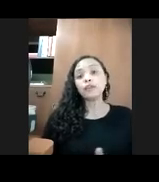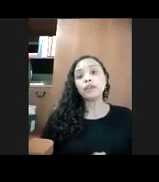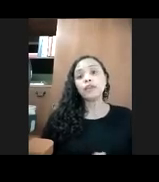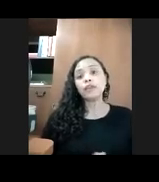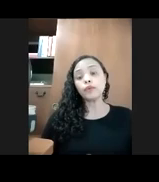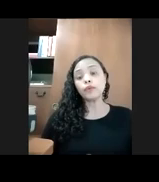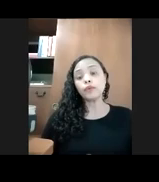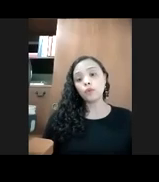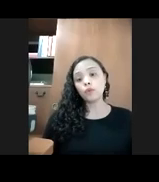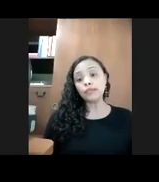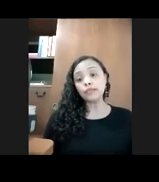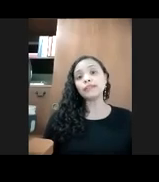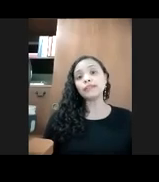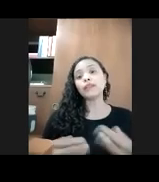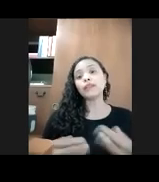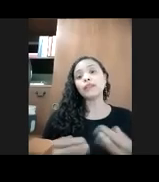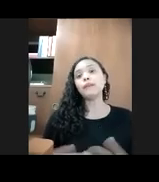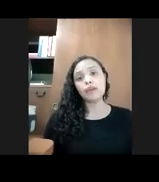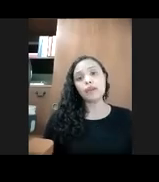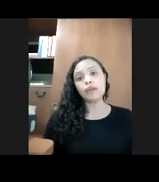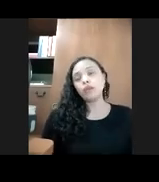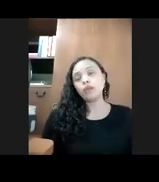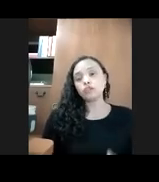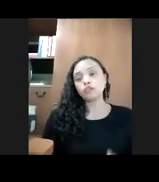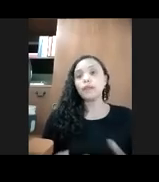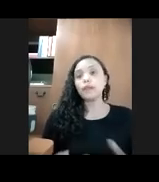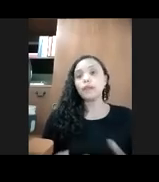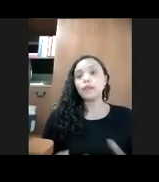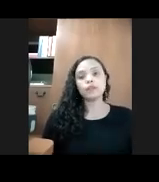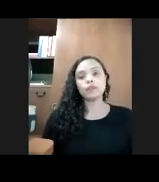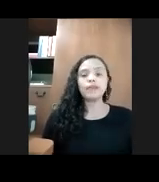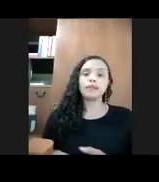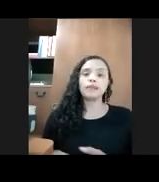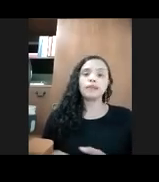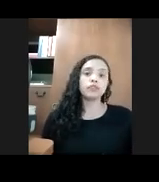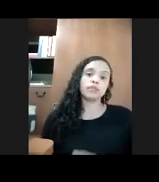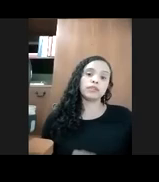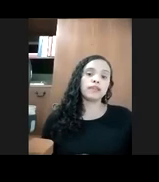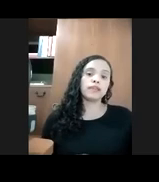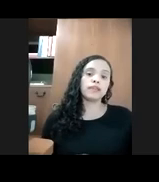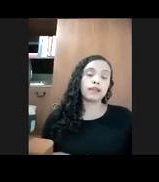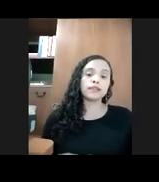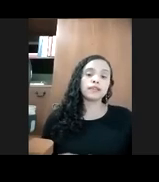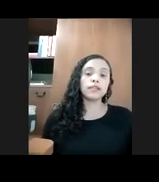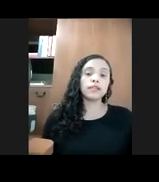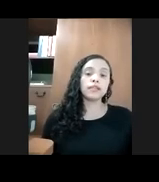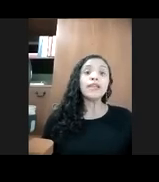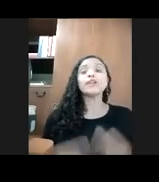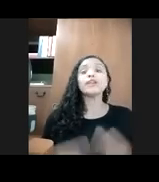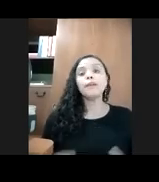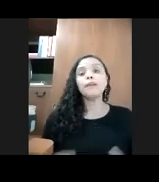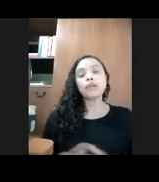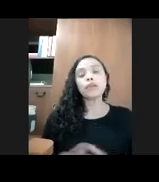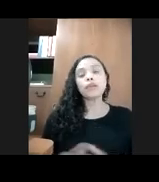con un programa de acción humanitaria a través del cual apoyamos a 400 personas al mes, al menos en nuestras sedes en Caracas y Barquisimeto, pero